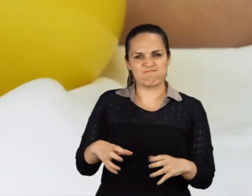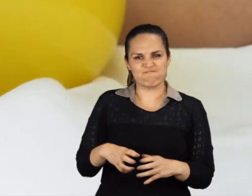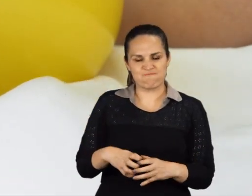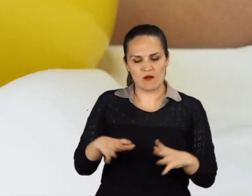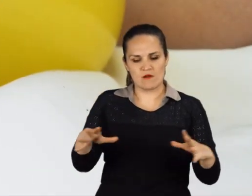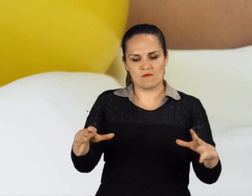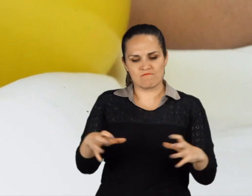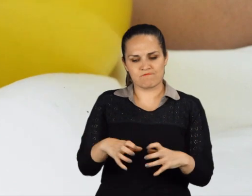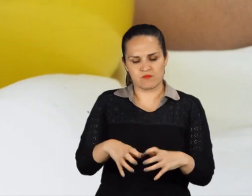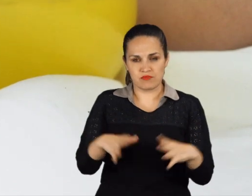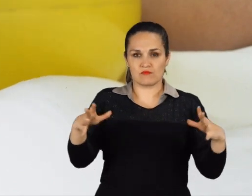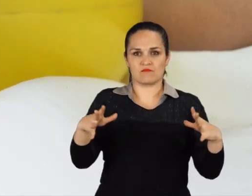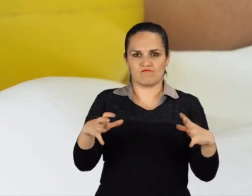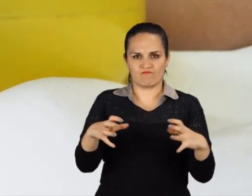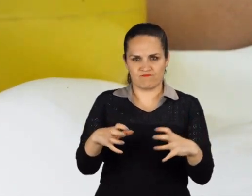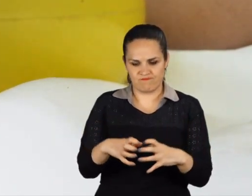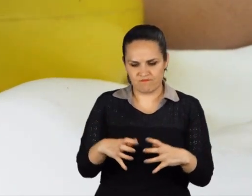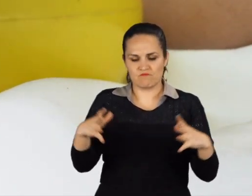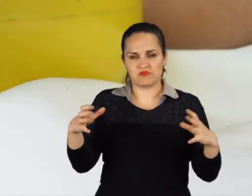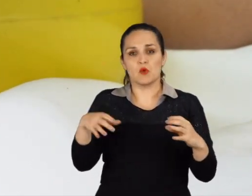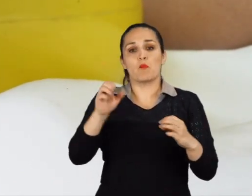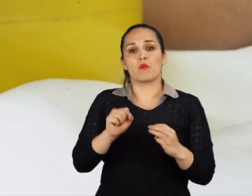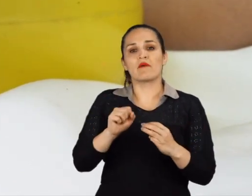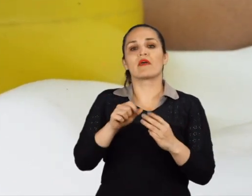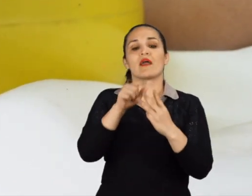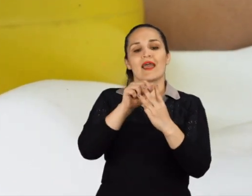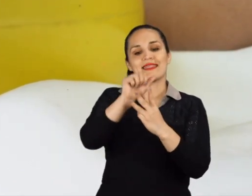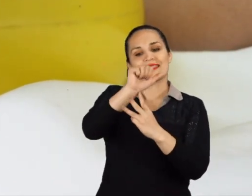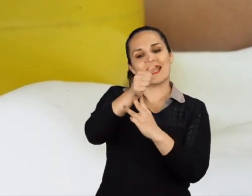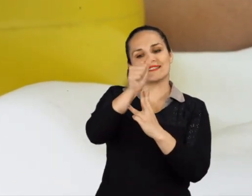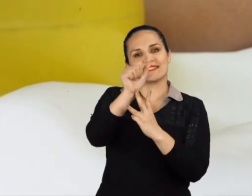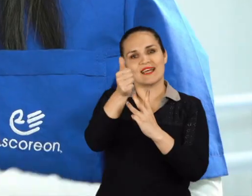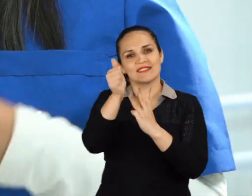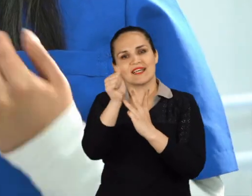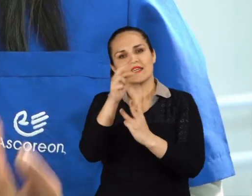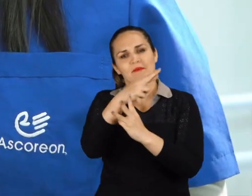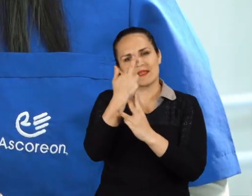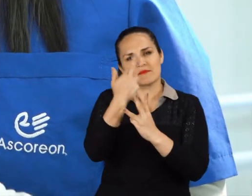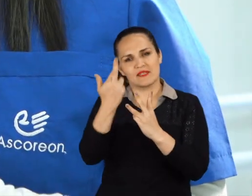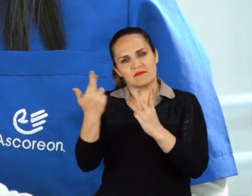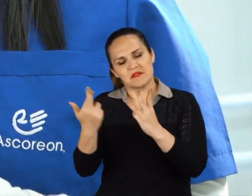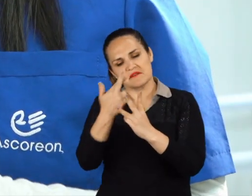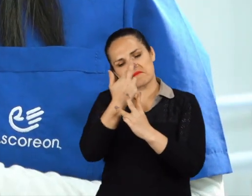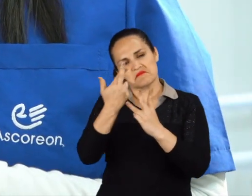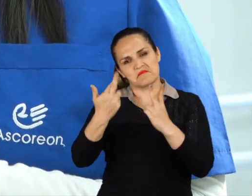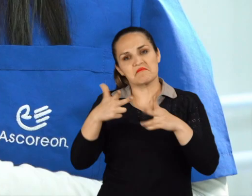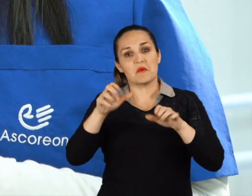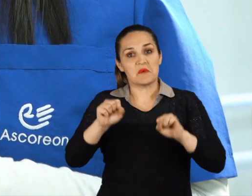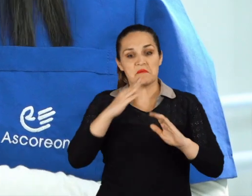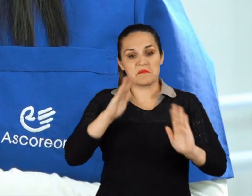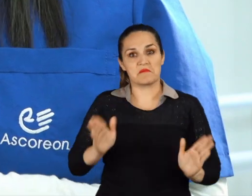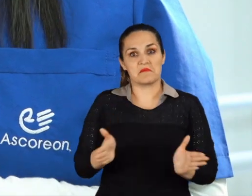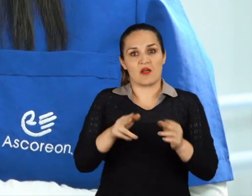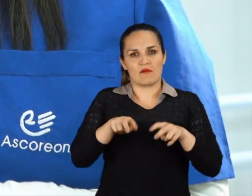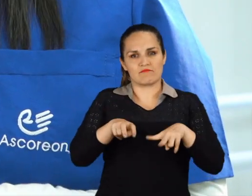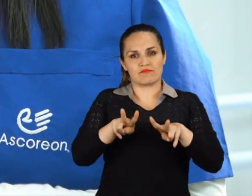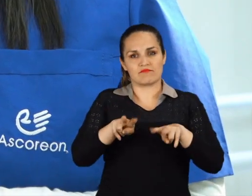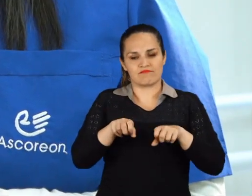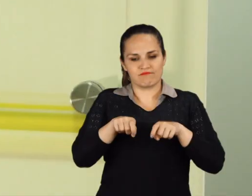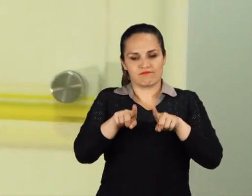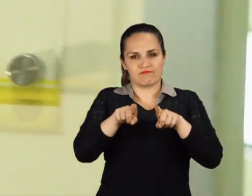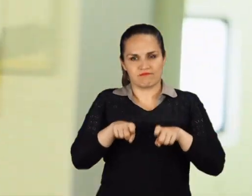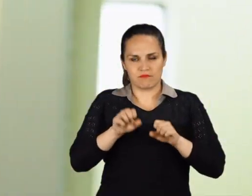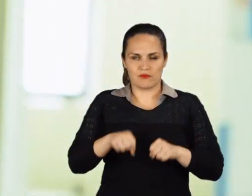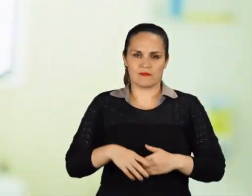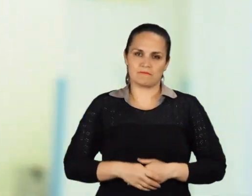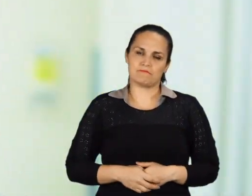el balón y que lo suelte. Esto lo podemos hacer 3 series de 10 repeticiones. Entonces todo va encaminado a mejorar esa flexoextensión.